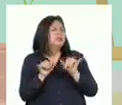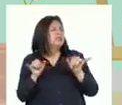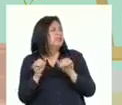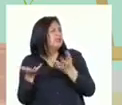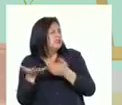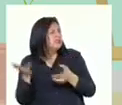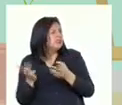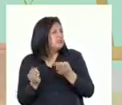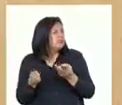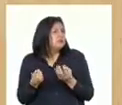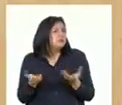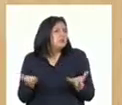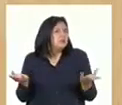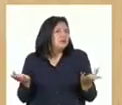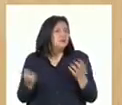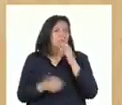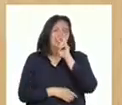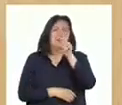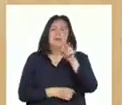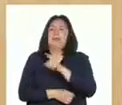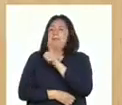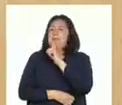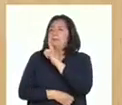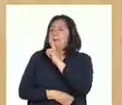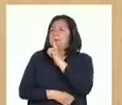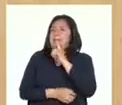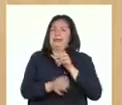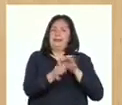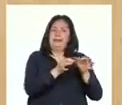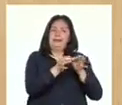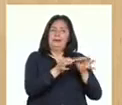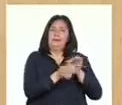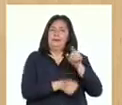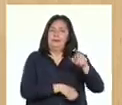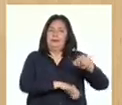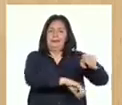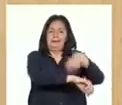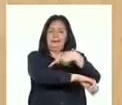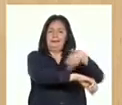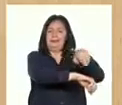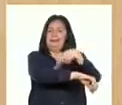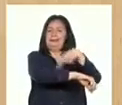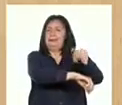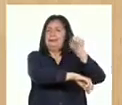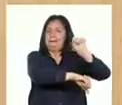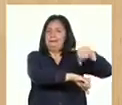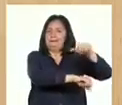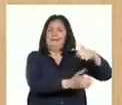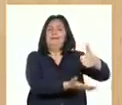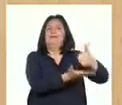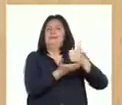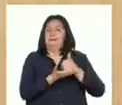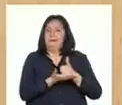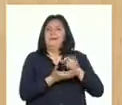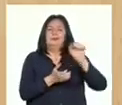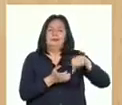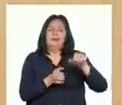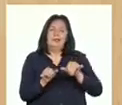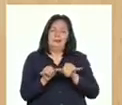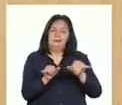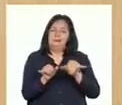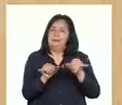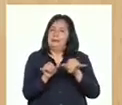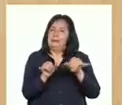instrumentos? Vamos a verlo. El papá de Daniel nos explica que esta regla nos ayuda a poder medir longitudes